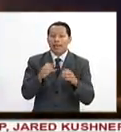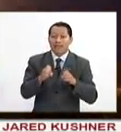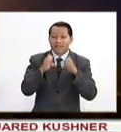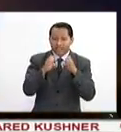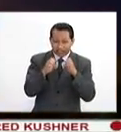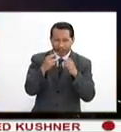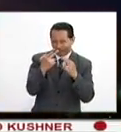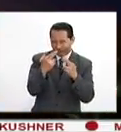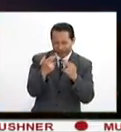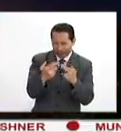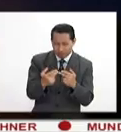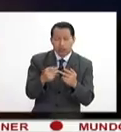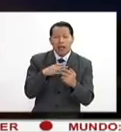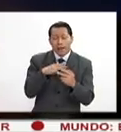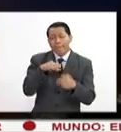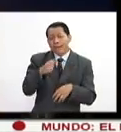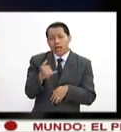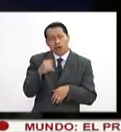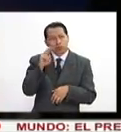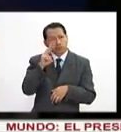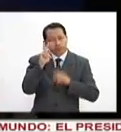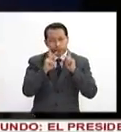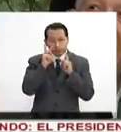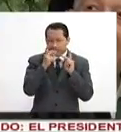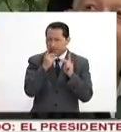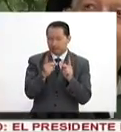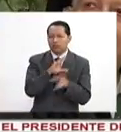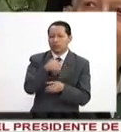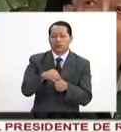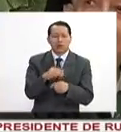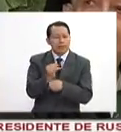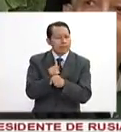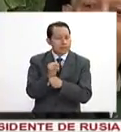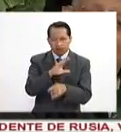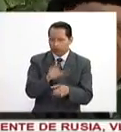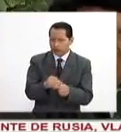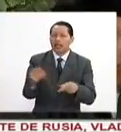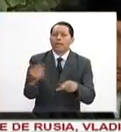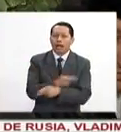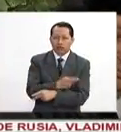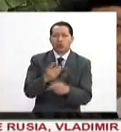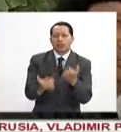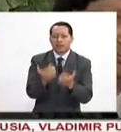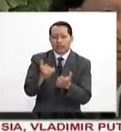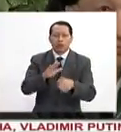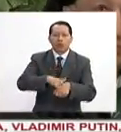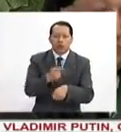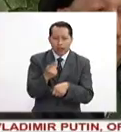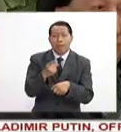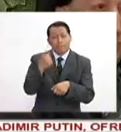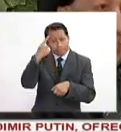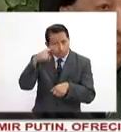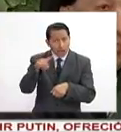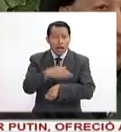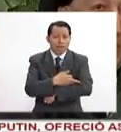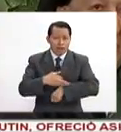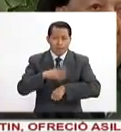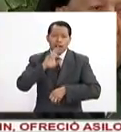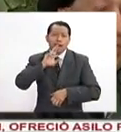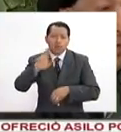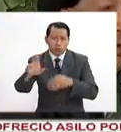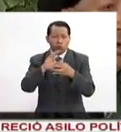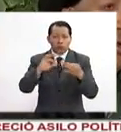devorado por las llamas, May afirmó que investigarán a fondo todos los detalles del incendio para dar una respuesta apropiada a los familiares de